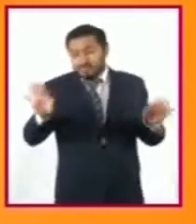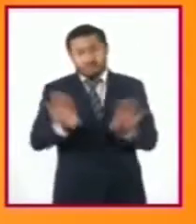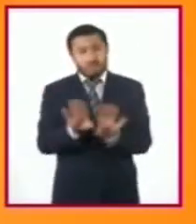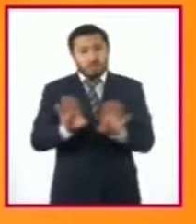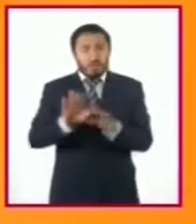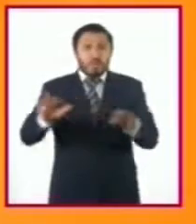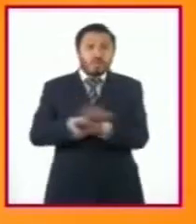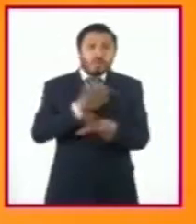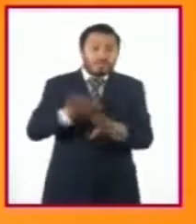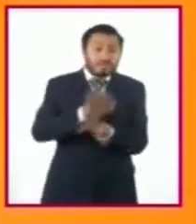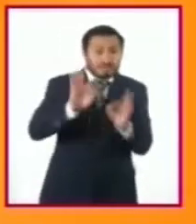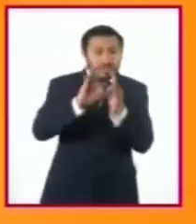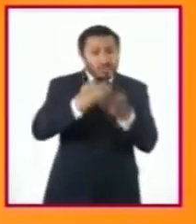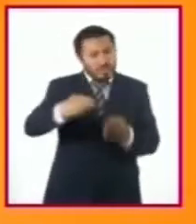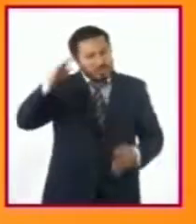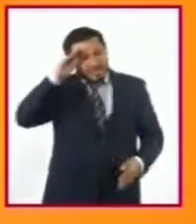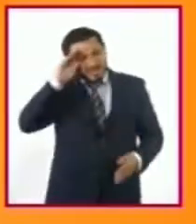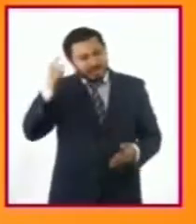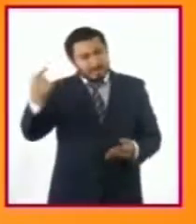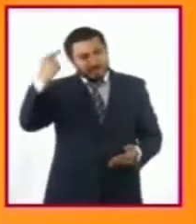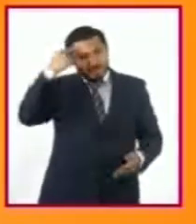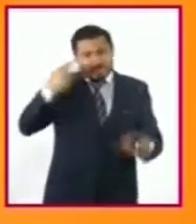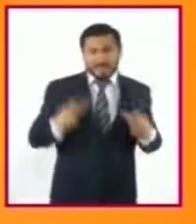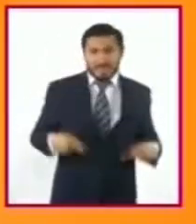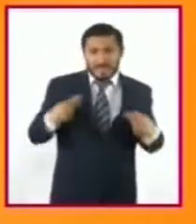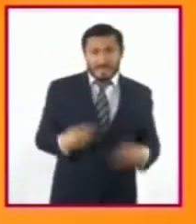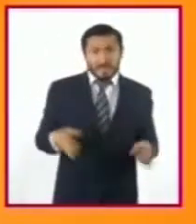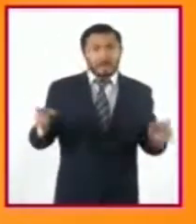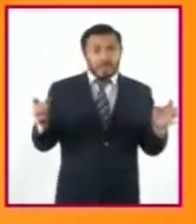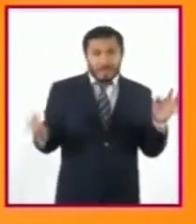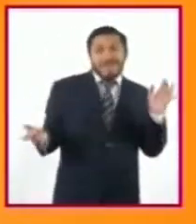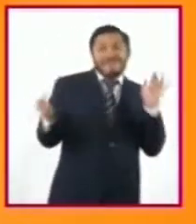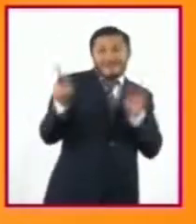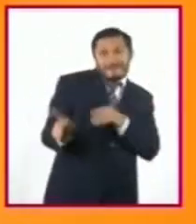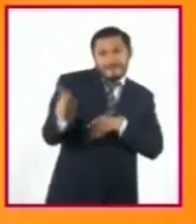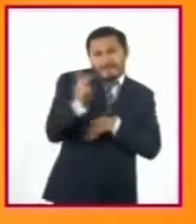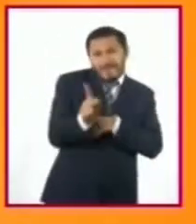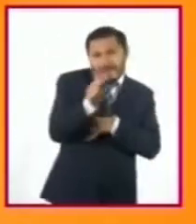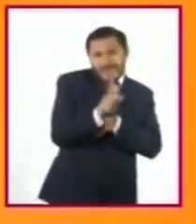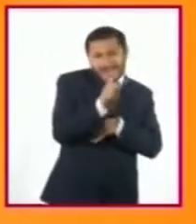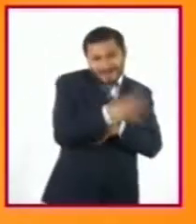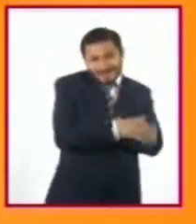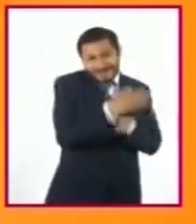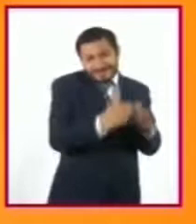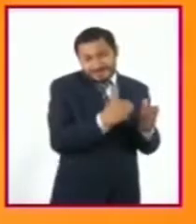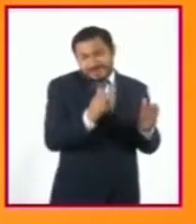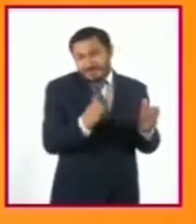y el pensamiento del hombre coinciden de una u otra manera con los movimientos literarios.